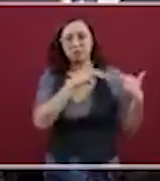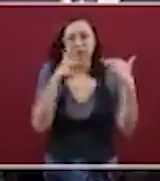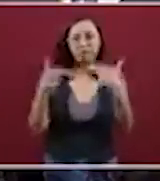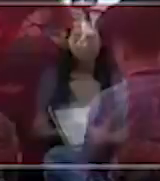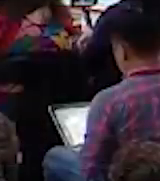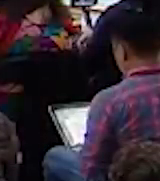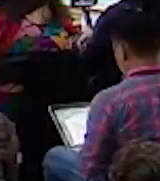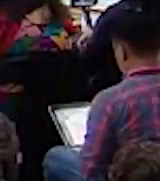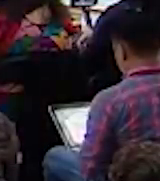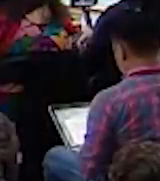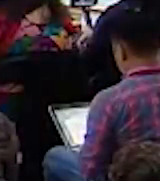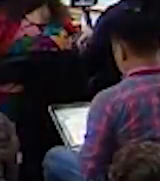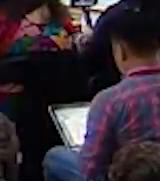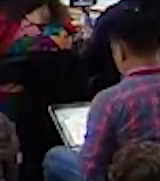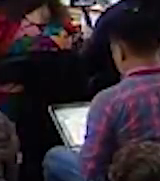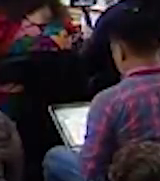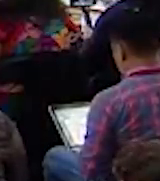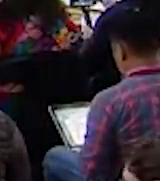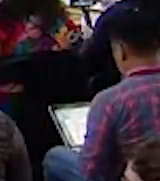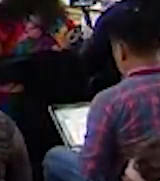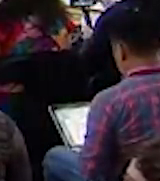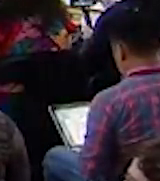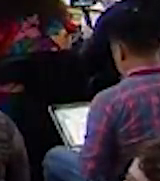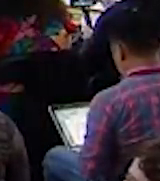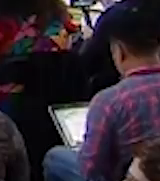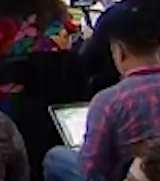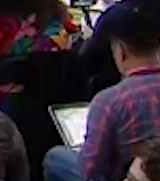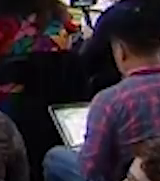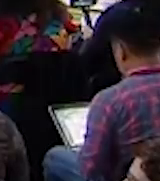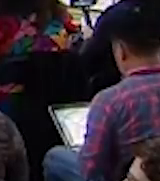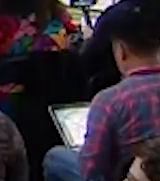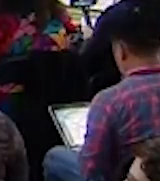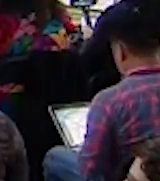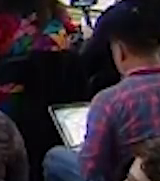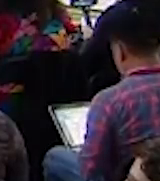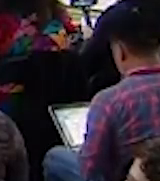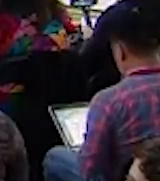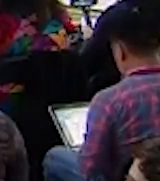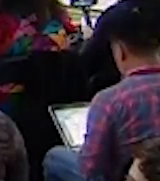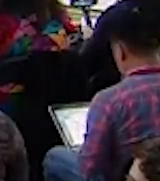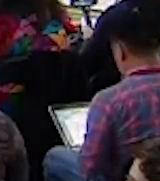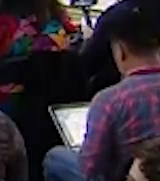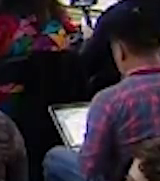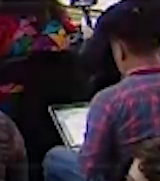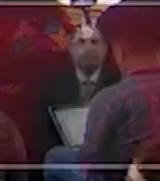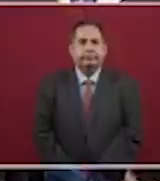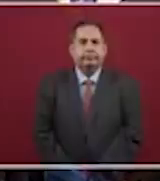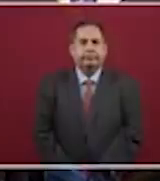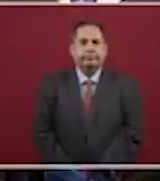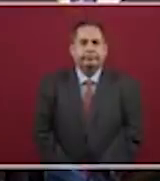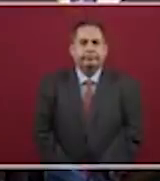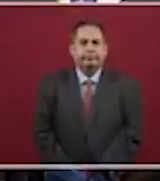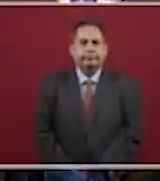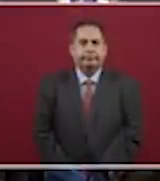déficit, pero lo vamos a resolver. ¿Pero hay un caso específico para el ISSSTE, presidente? Lo compara con Pemex, pero el